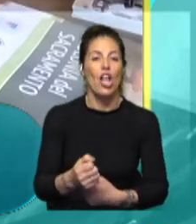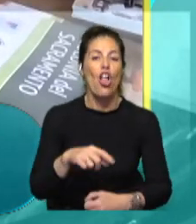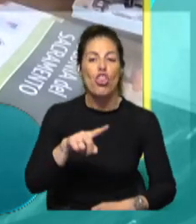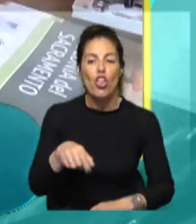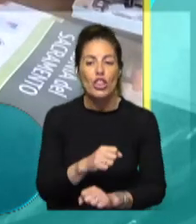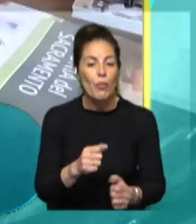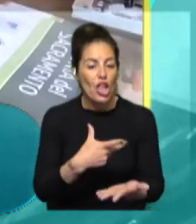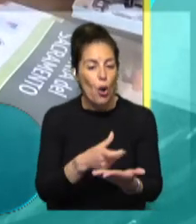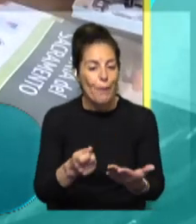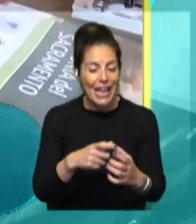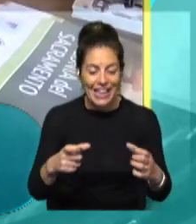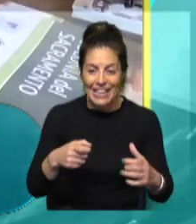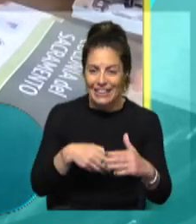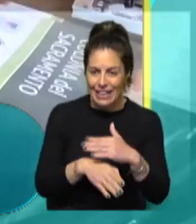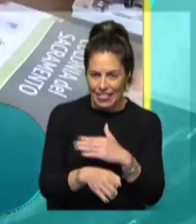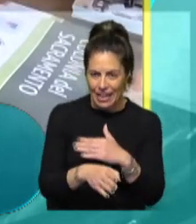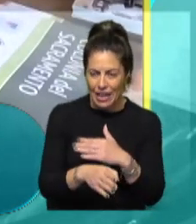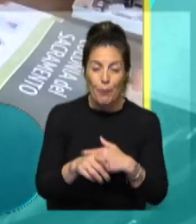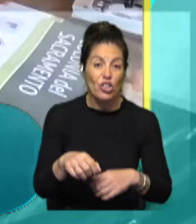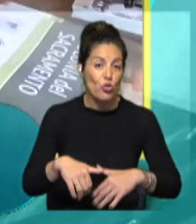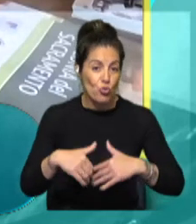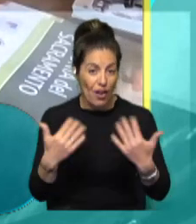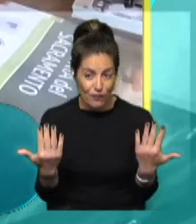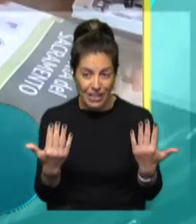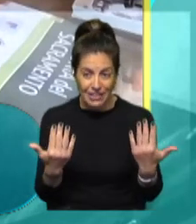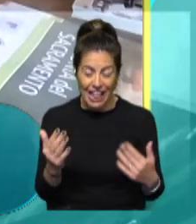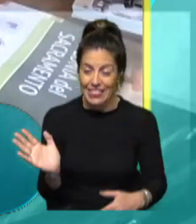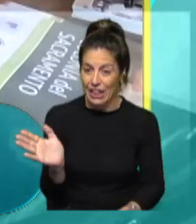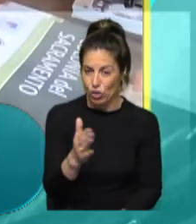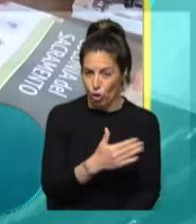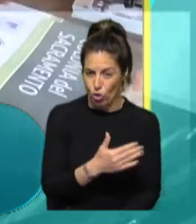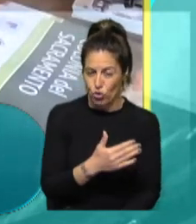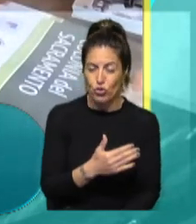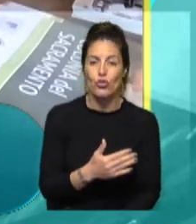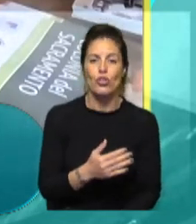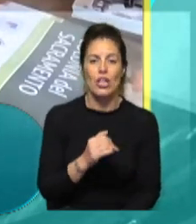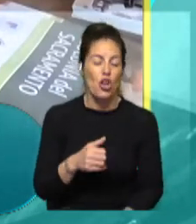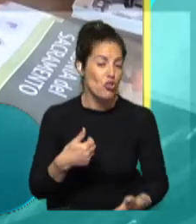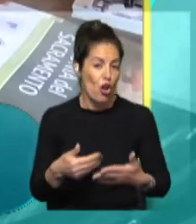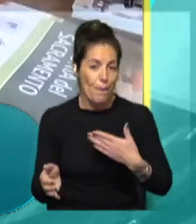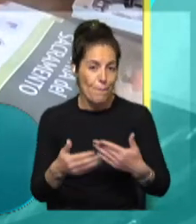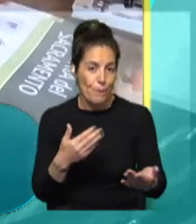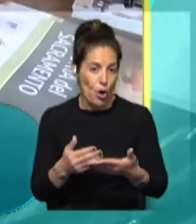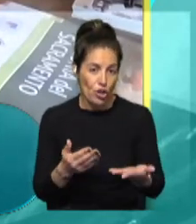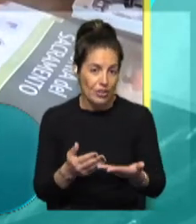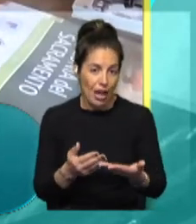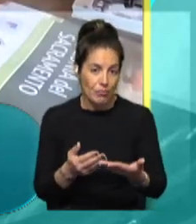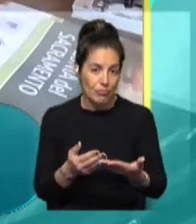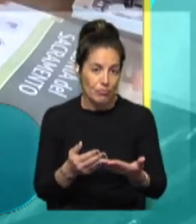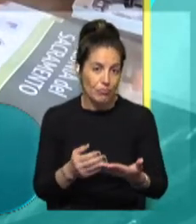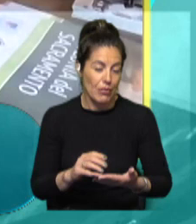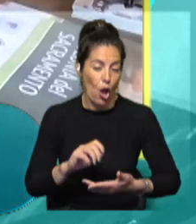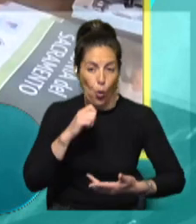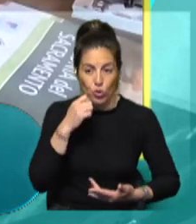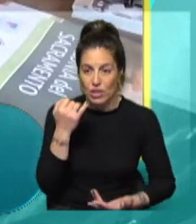puede adquirir sus entradas? Porque esto es una fiesta de todos y de todas, acá. No importa la orientación sexual.